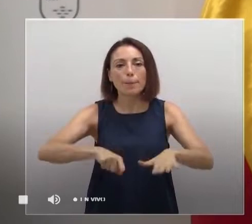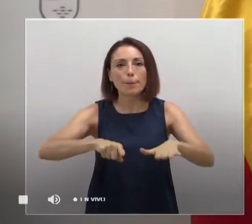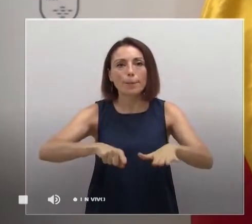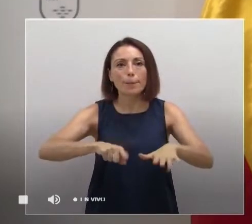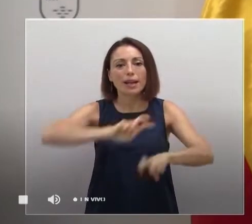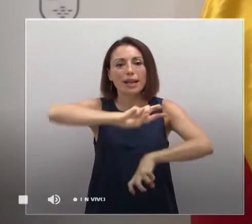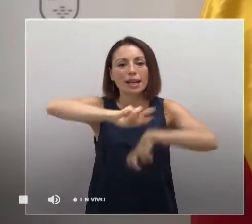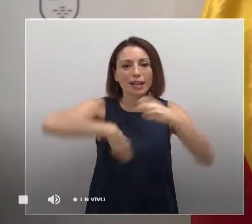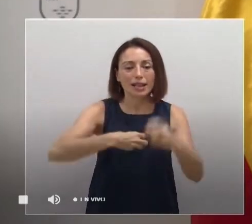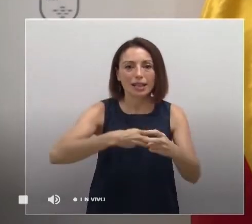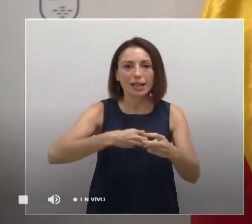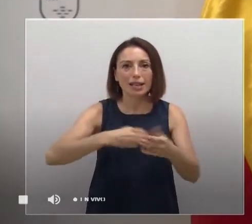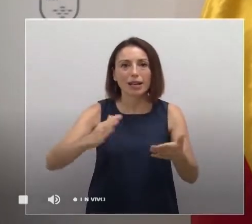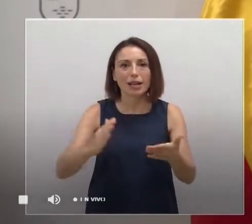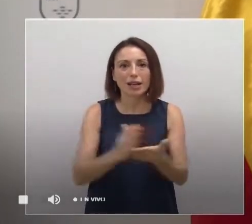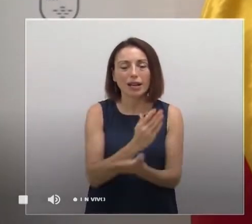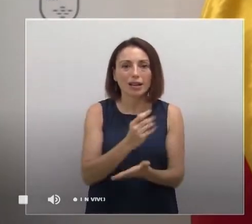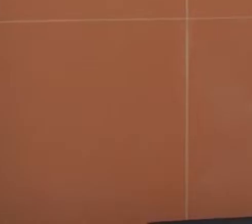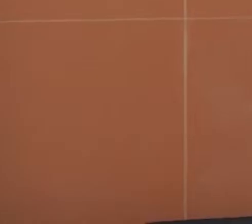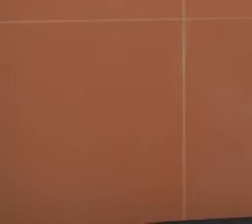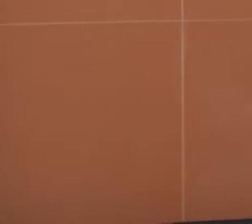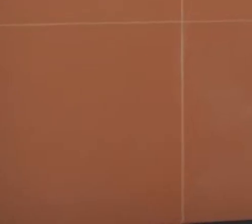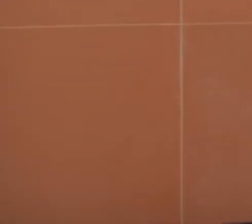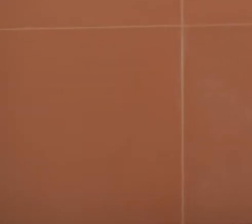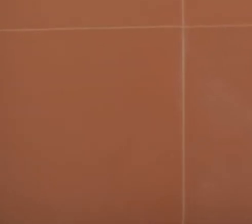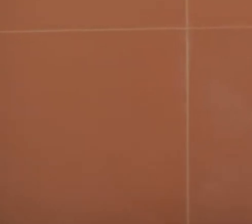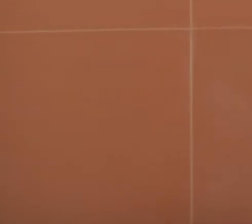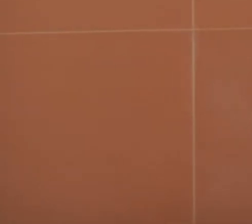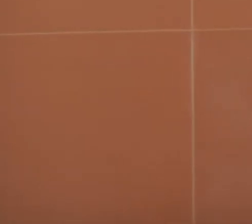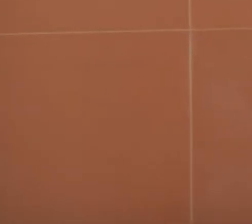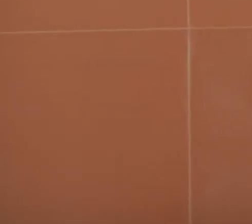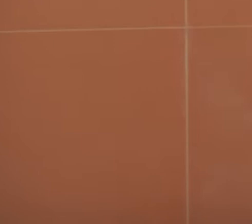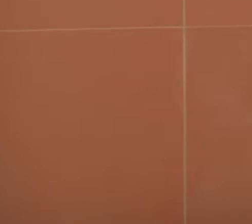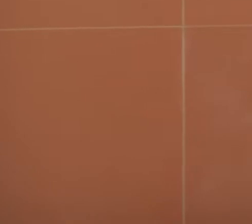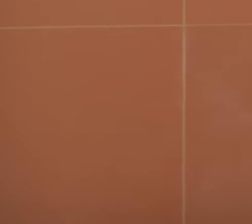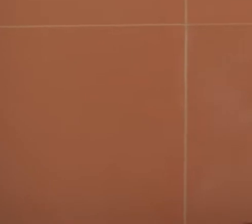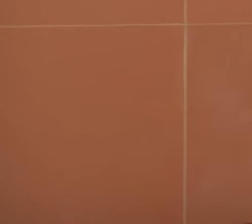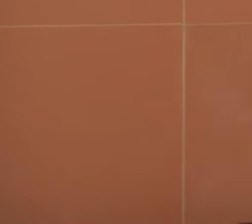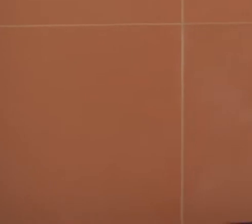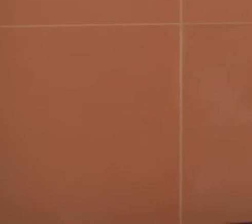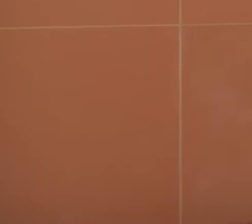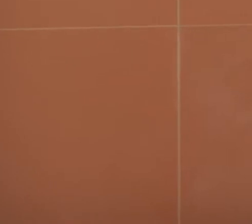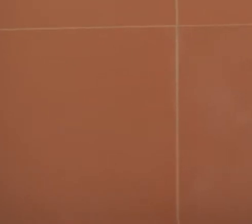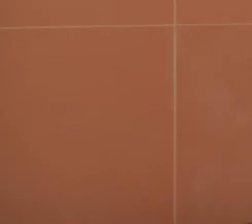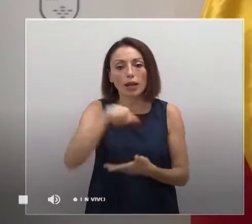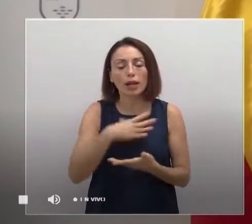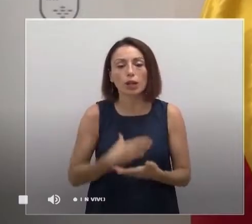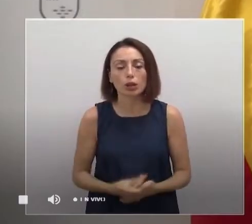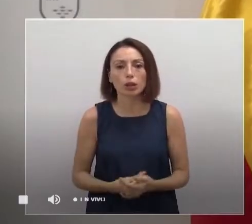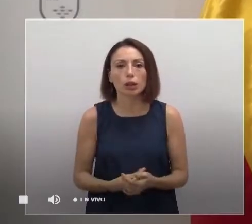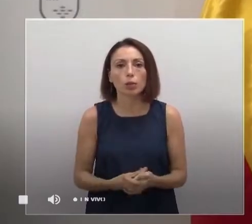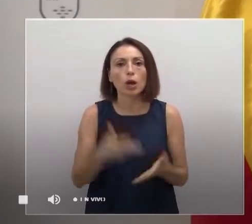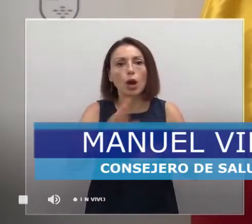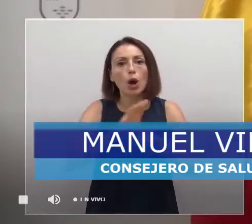lo explicaba esta semana el consejero de salud de la región no va a ser necesario visitar en los próximos meses al médico de cabecera la